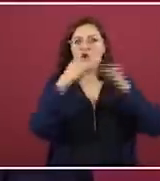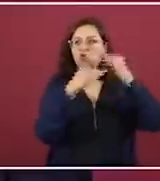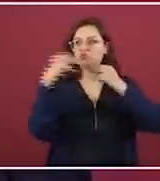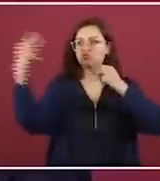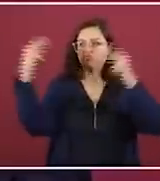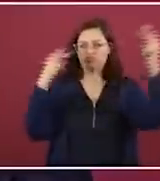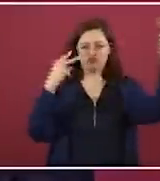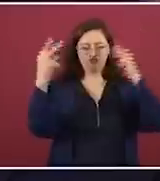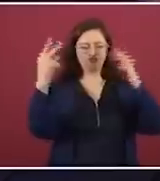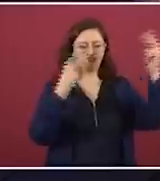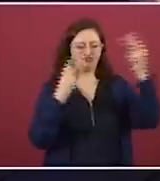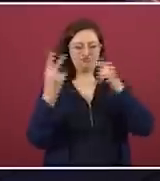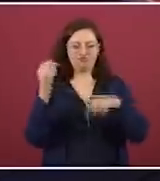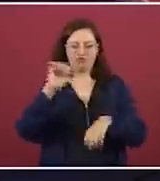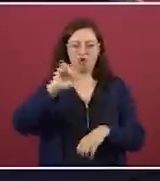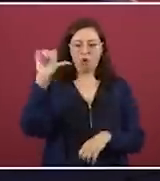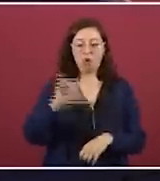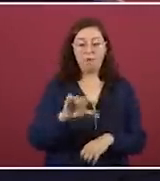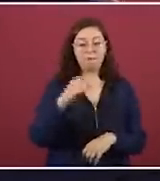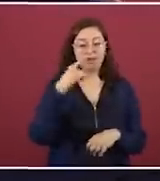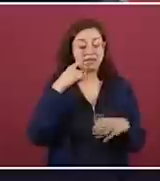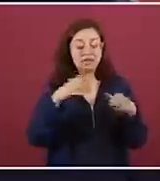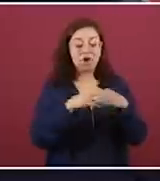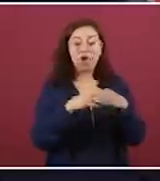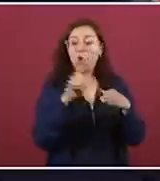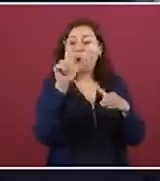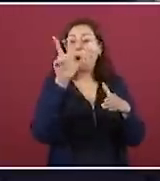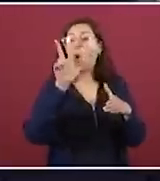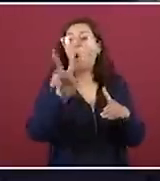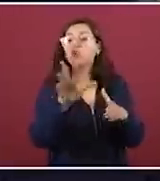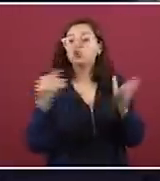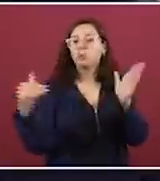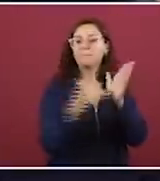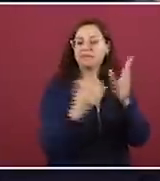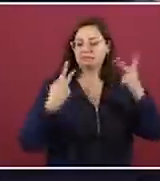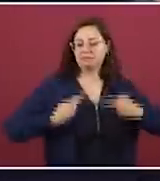cuidaban al presidente 8,000 elementos.